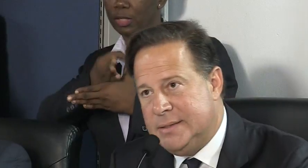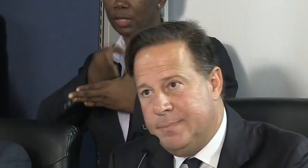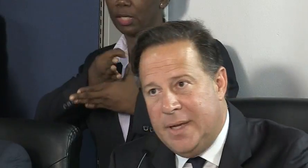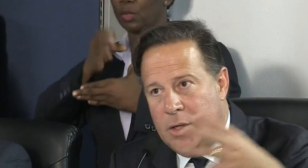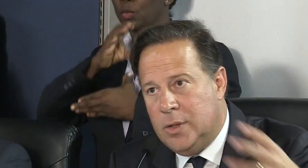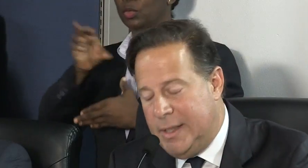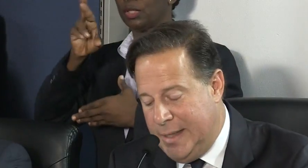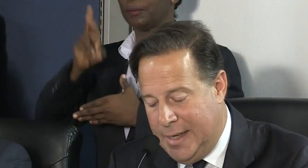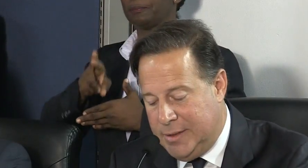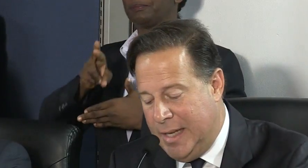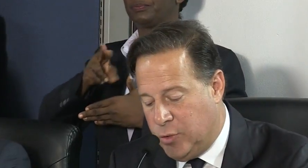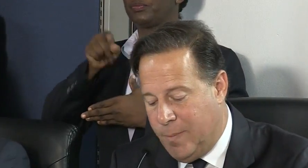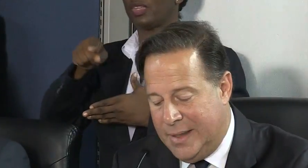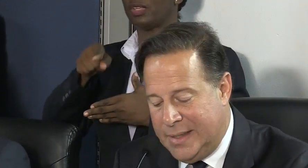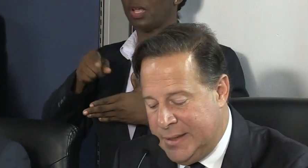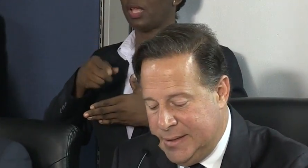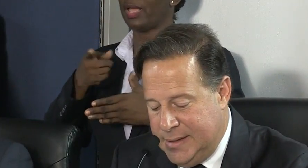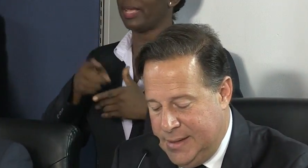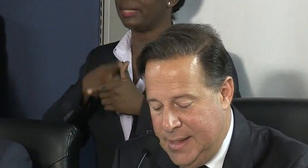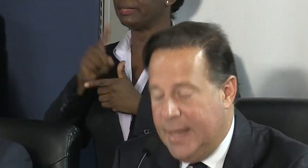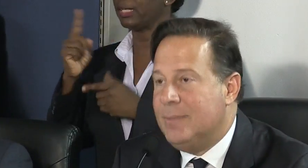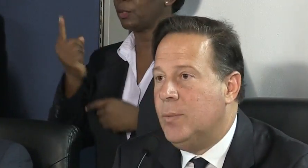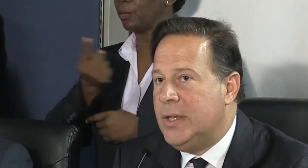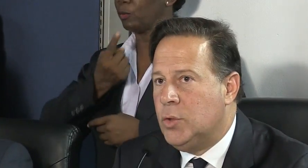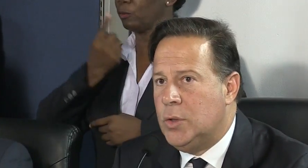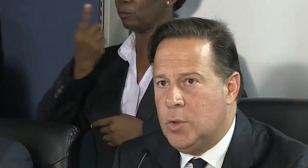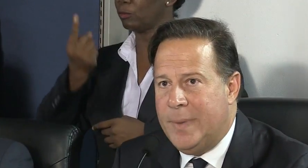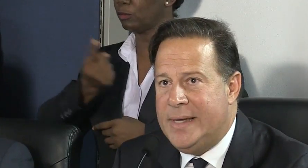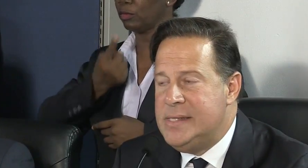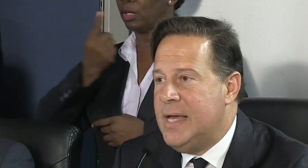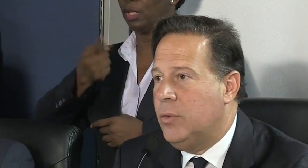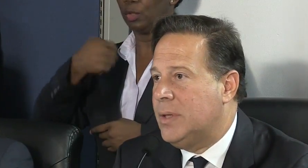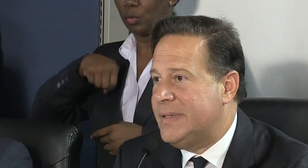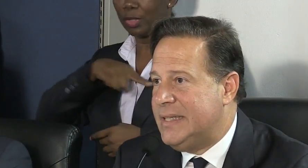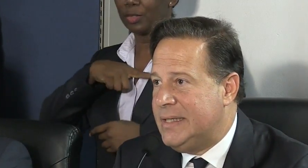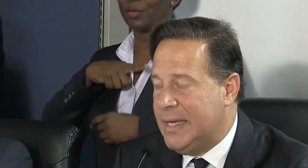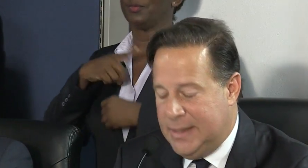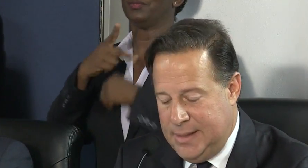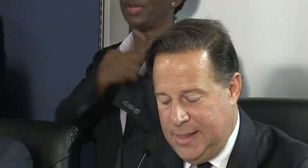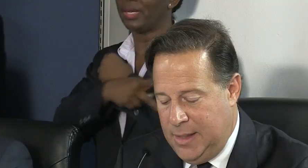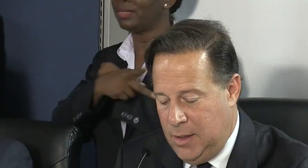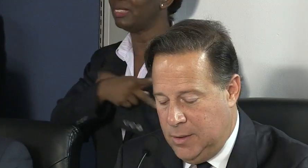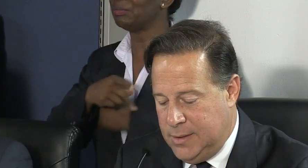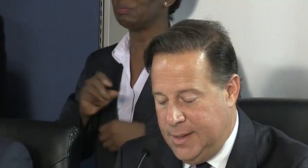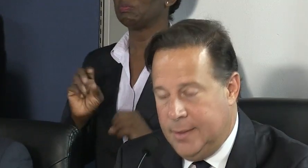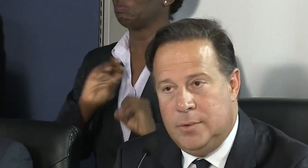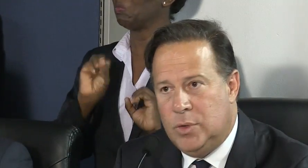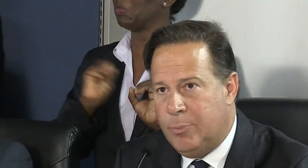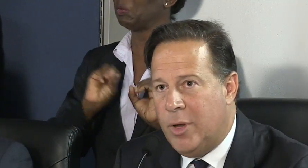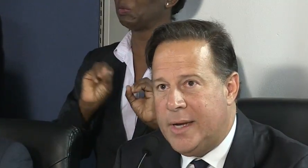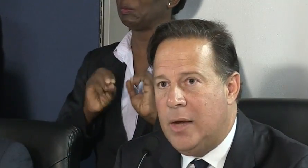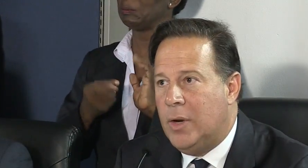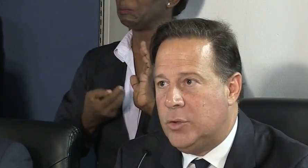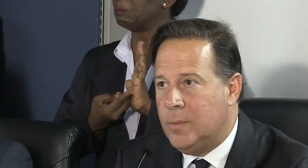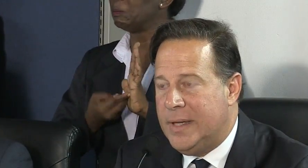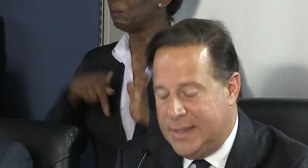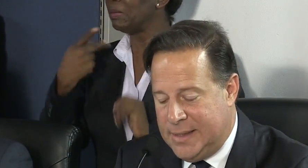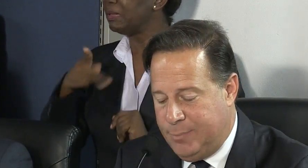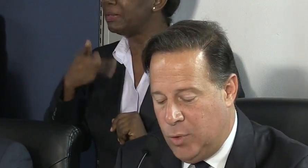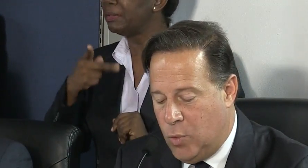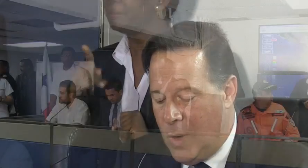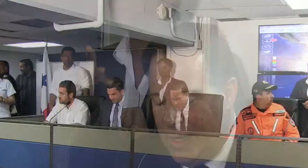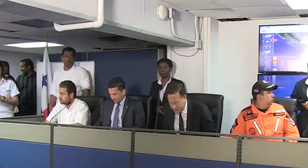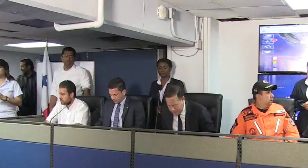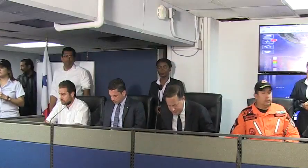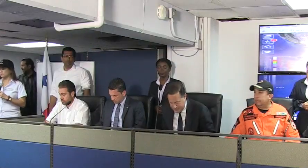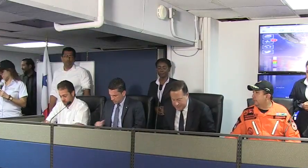ante el desempeño de la tormenta, en este momento nuestro país ya no representa ningún tipo de riesgo la tormenta,